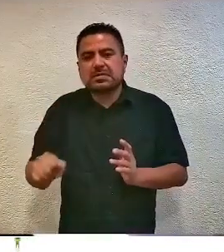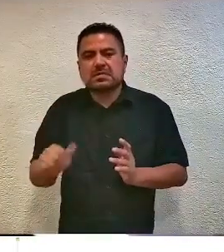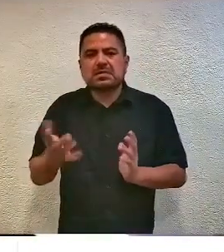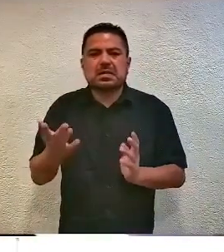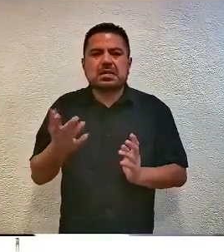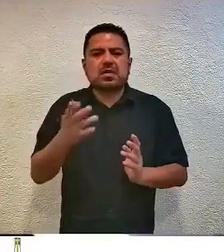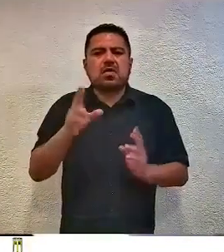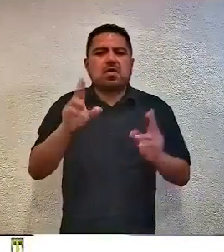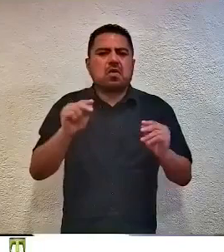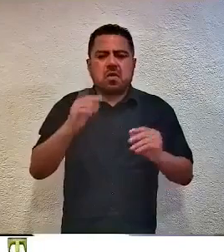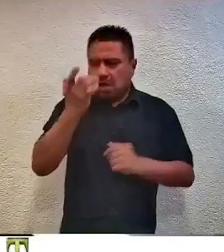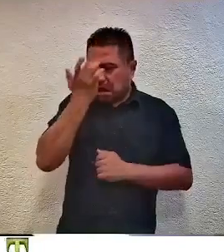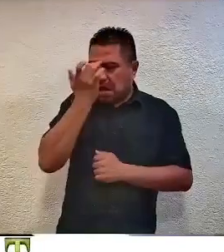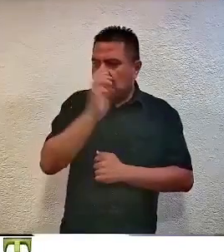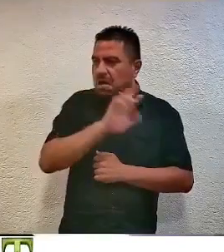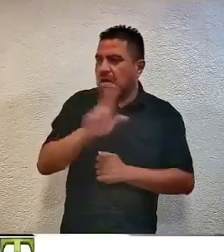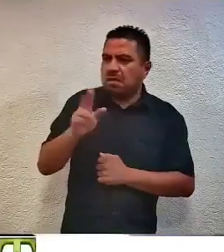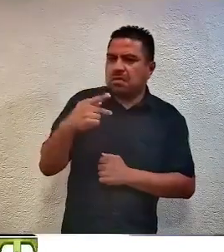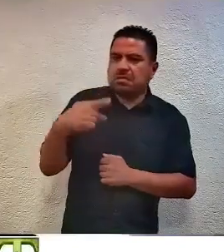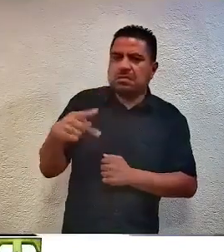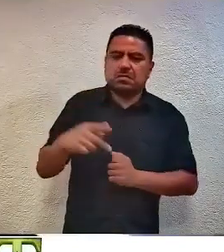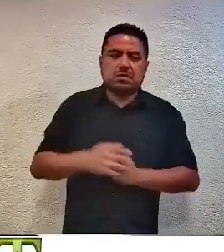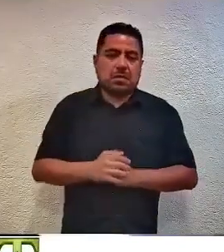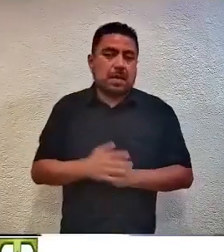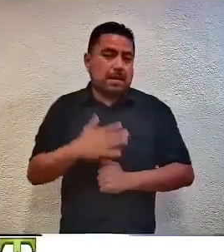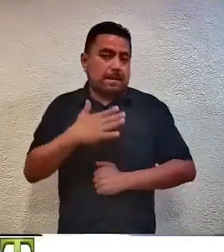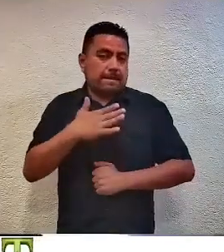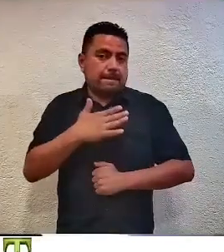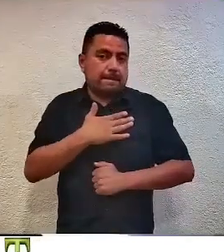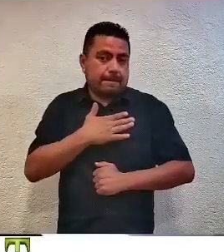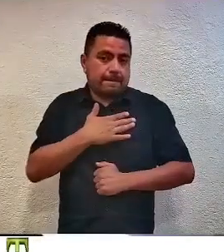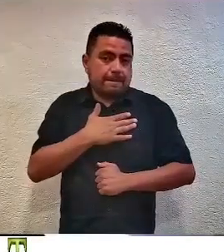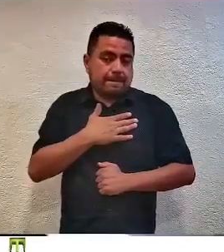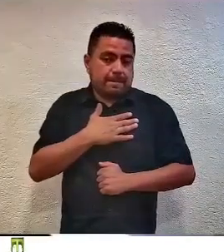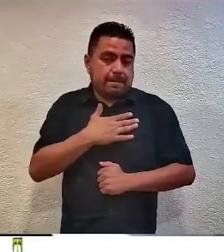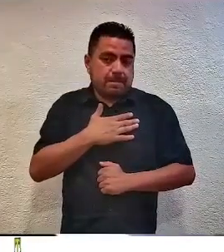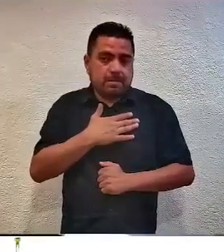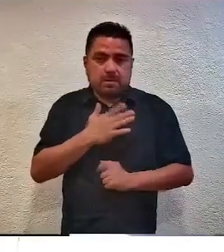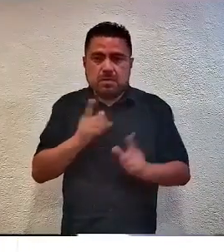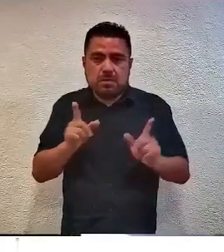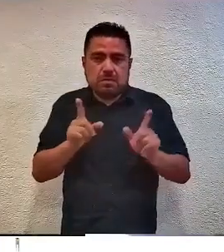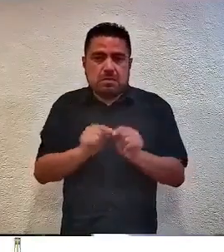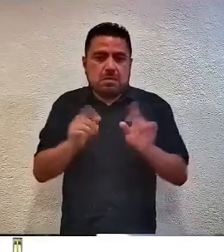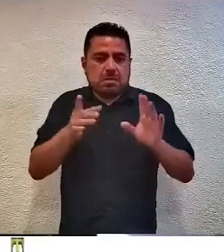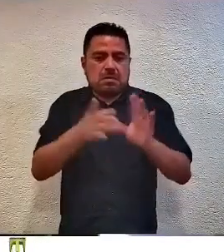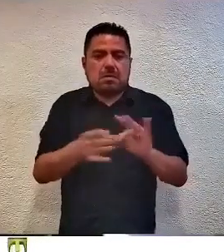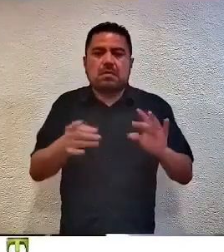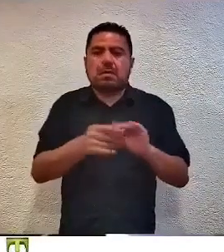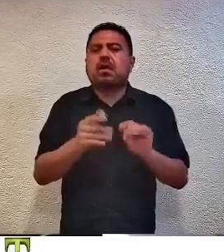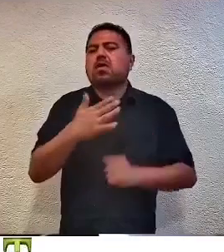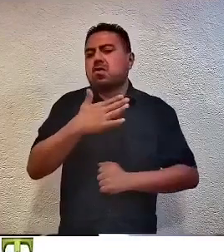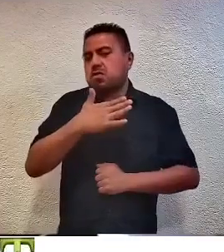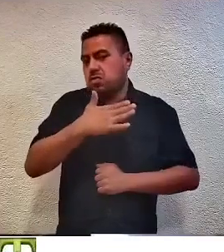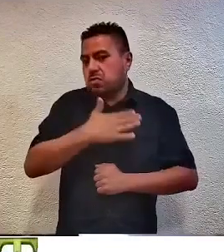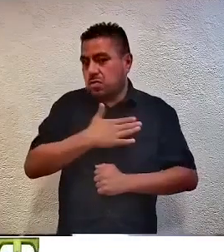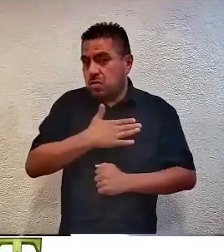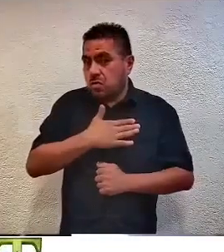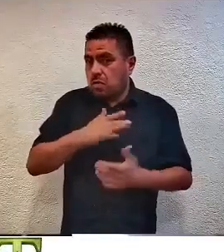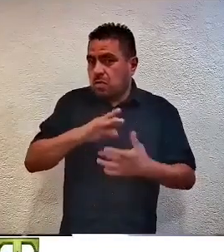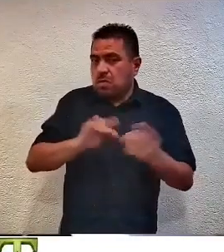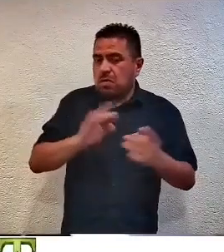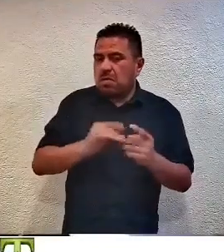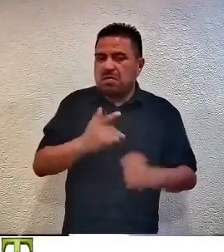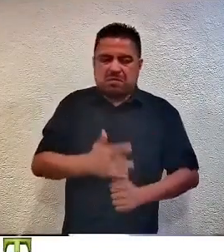no se había reconocido tal. Mi argumento fue que yo manifesté mi